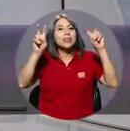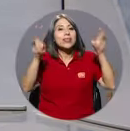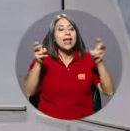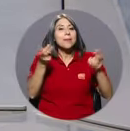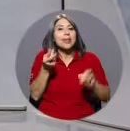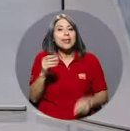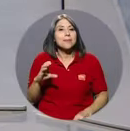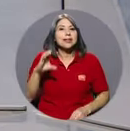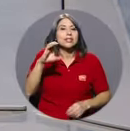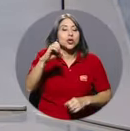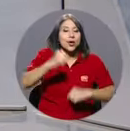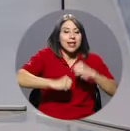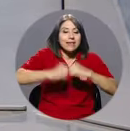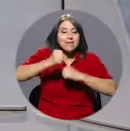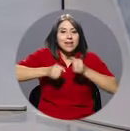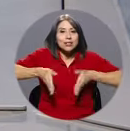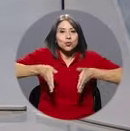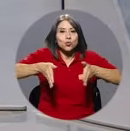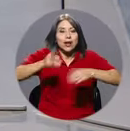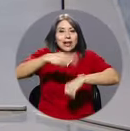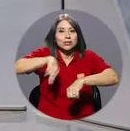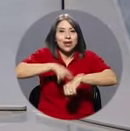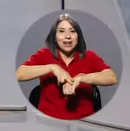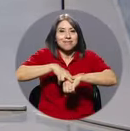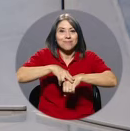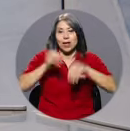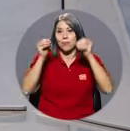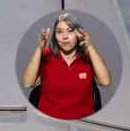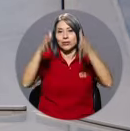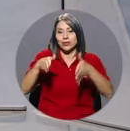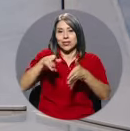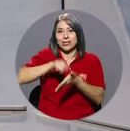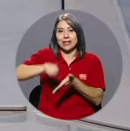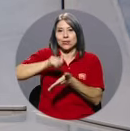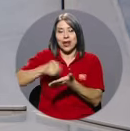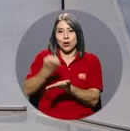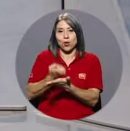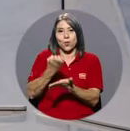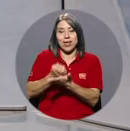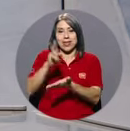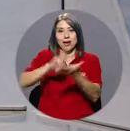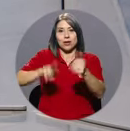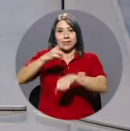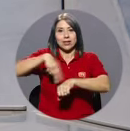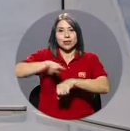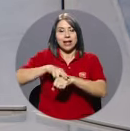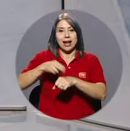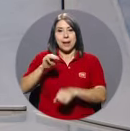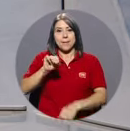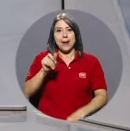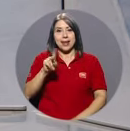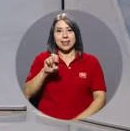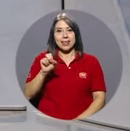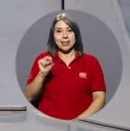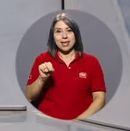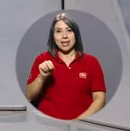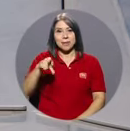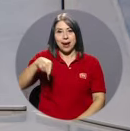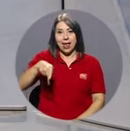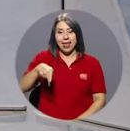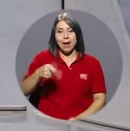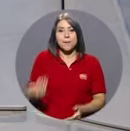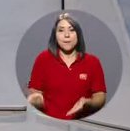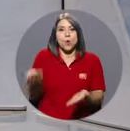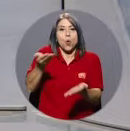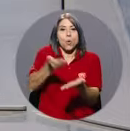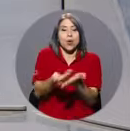inversión en infraestructura nacional. Al respecto, el académico de la Escuela de Economía de la Universidad Nacional, Martín Parada, propone la